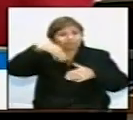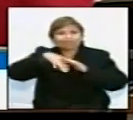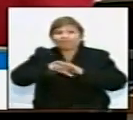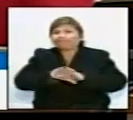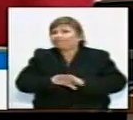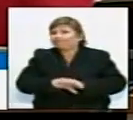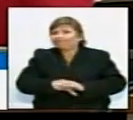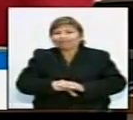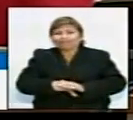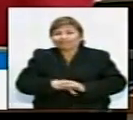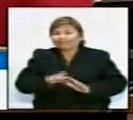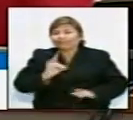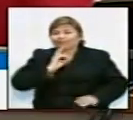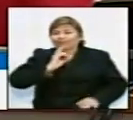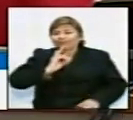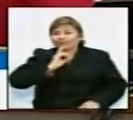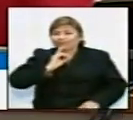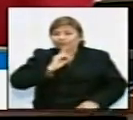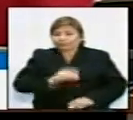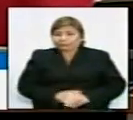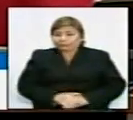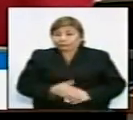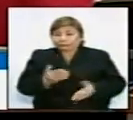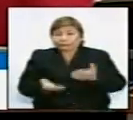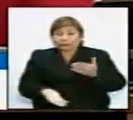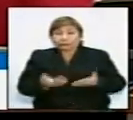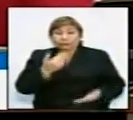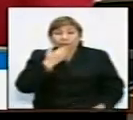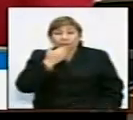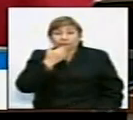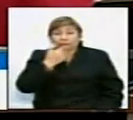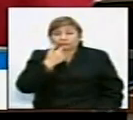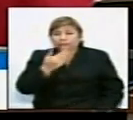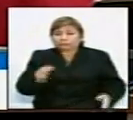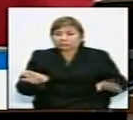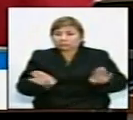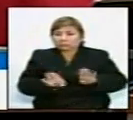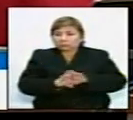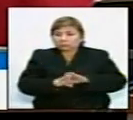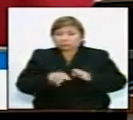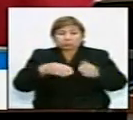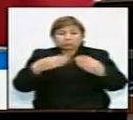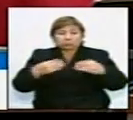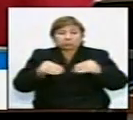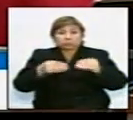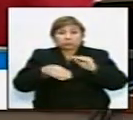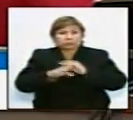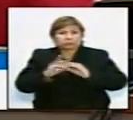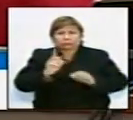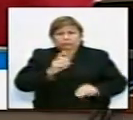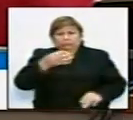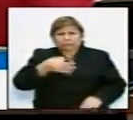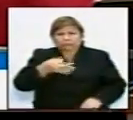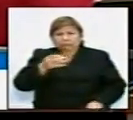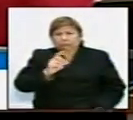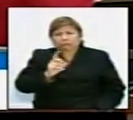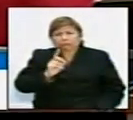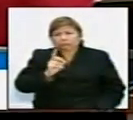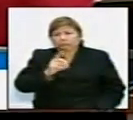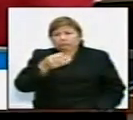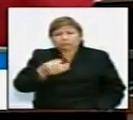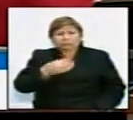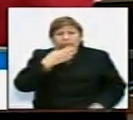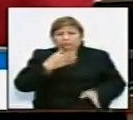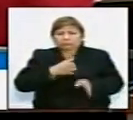a Estados Unidos. Inclusive alguien dijo que nos habían cerrado los mercados. Y eso no es cierto, eso no